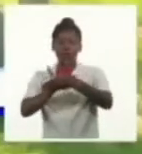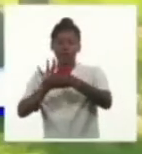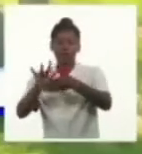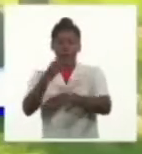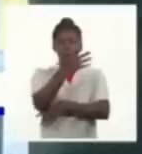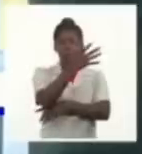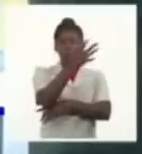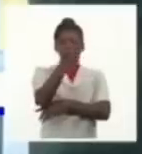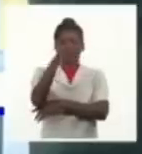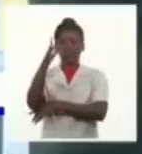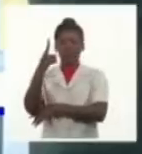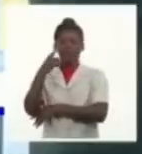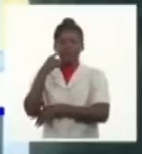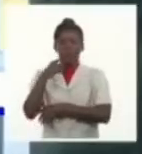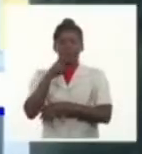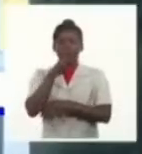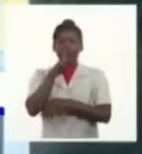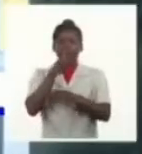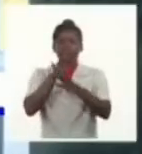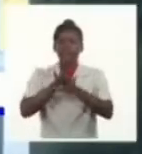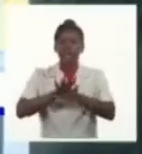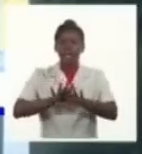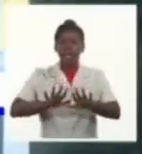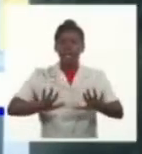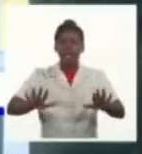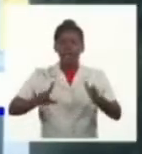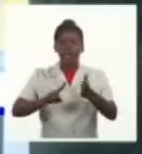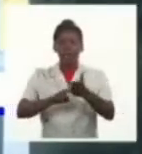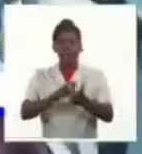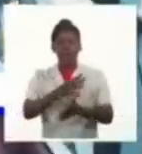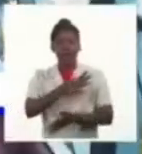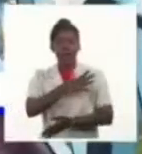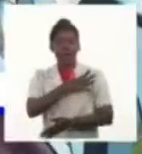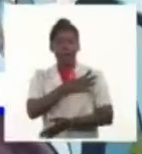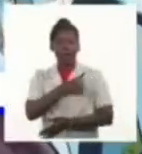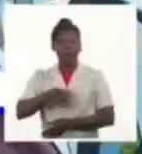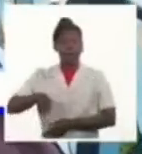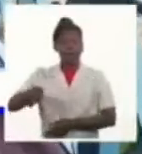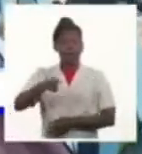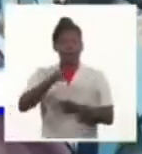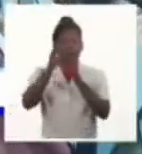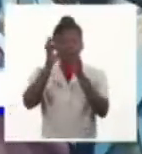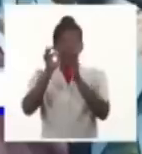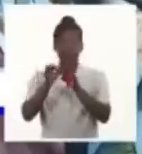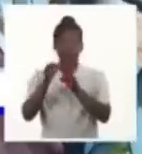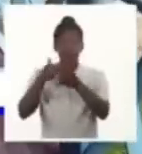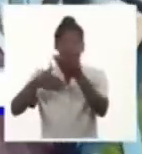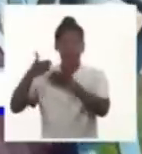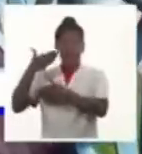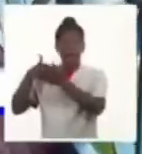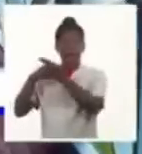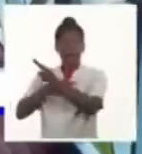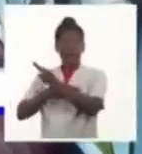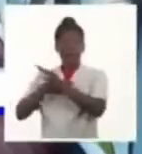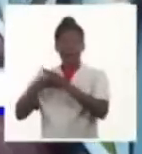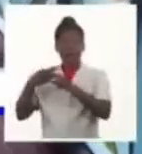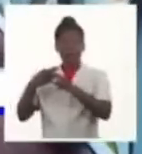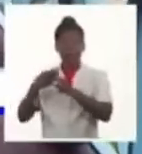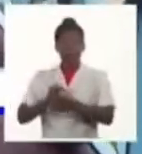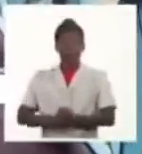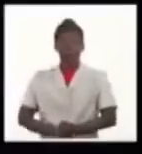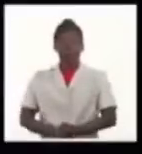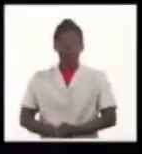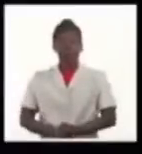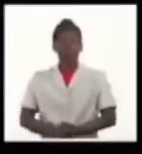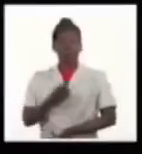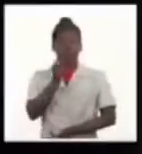que hace a todo visitante repasar las huellas que preservan como testigos de un valioso pasado. Antonio López, alguien que le